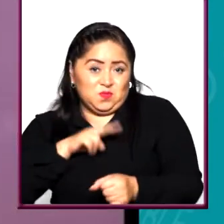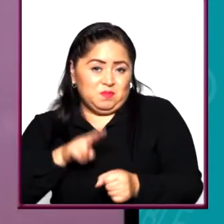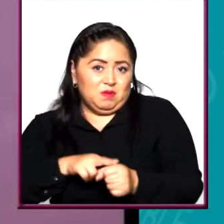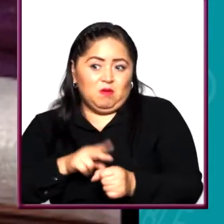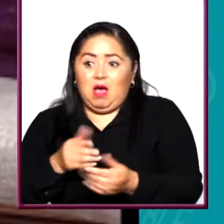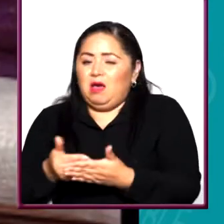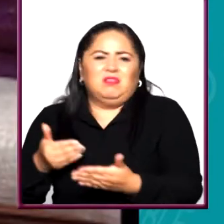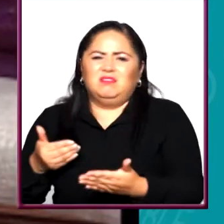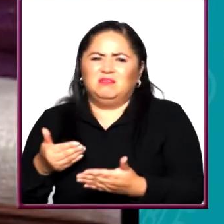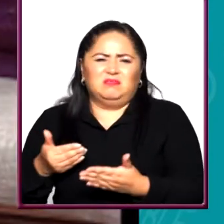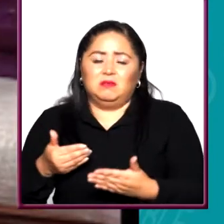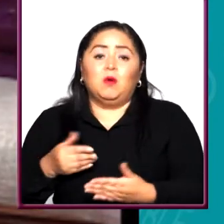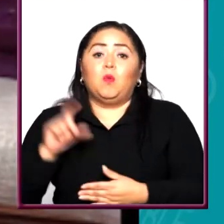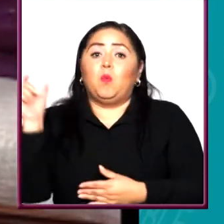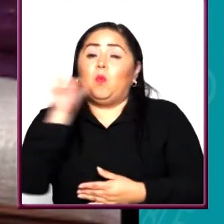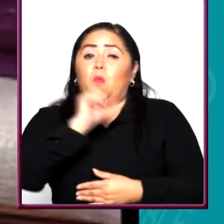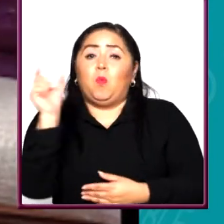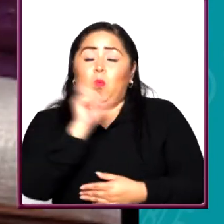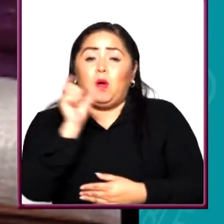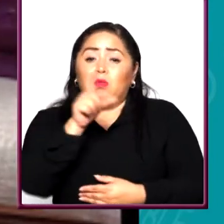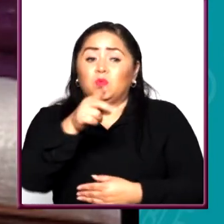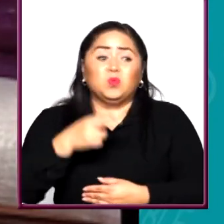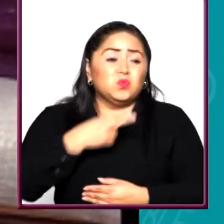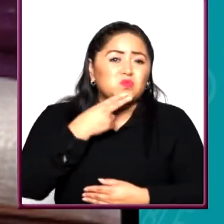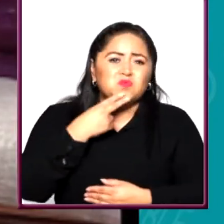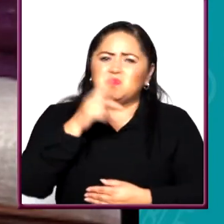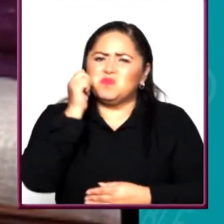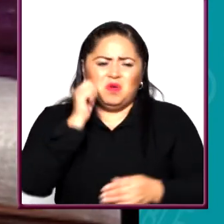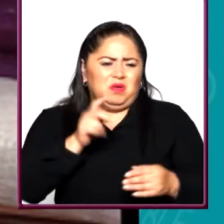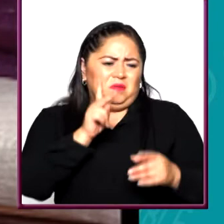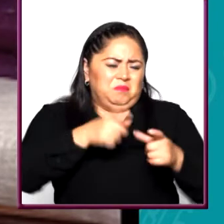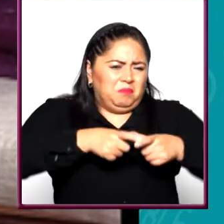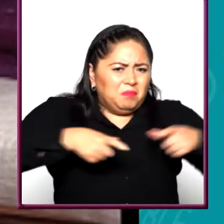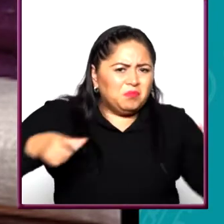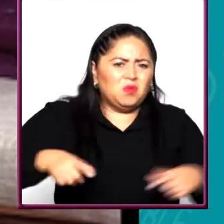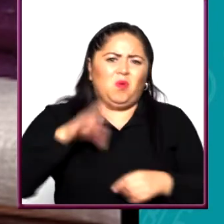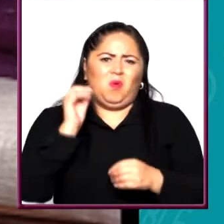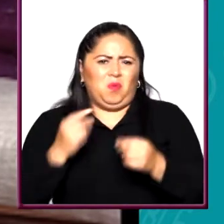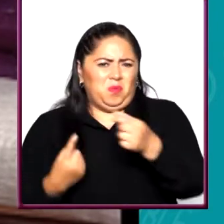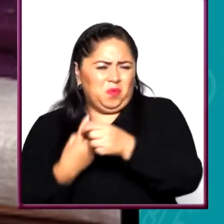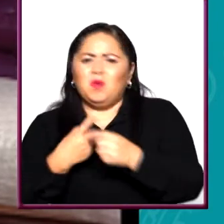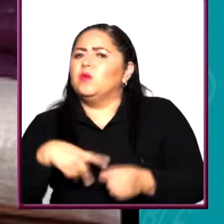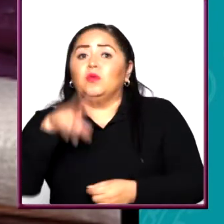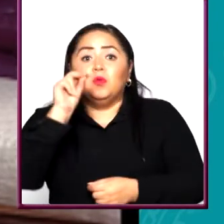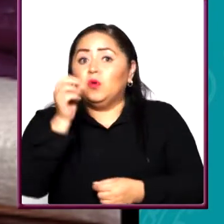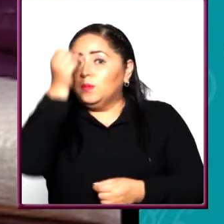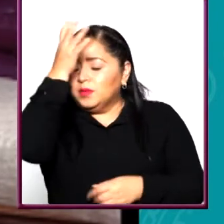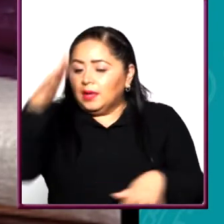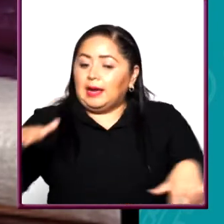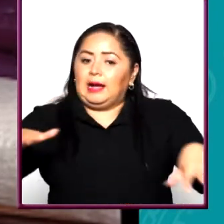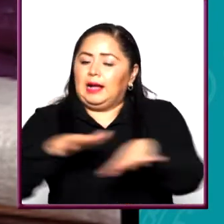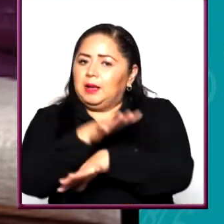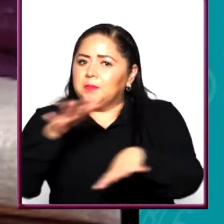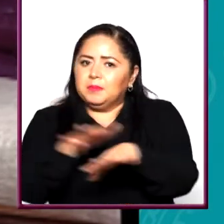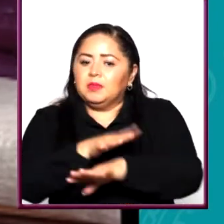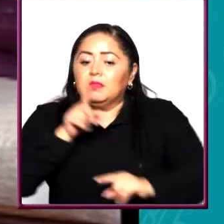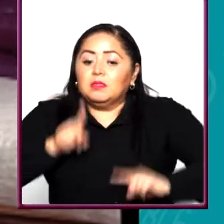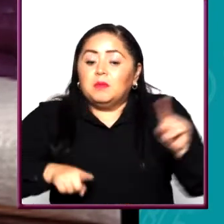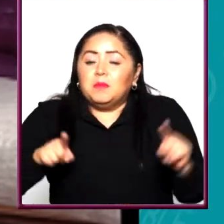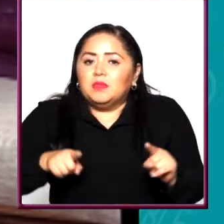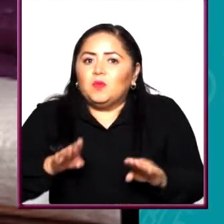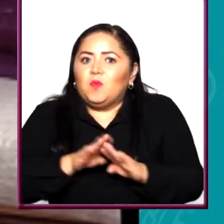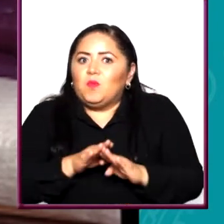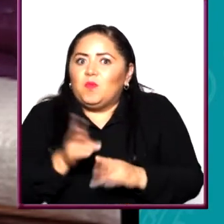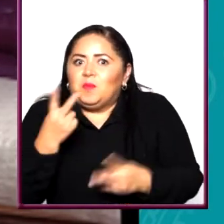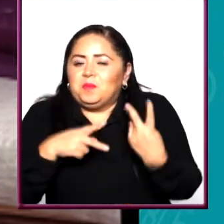antes. Por cierto, cualquier cosa que uses, ya sea toalla sanitaria o tampones, no olvides cambiarlos según tus